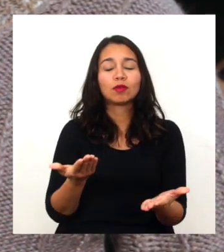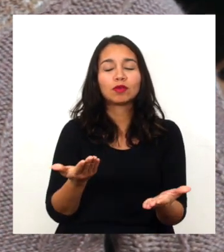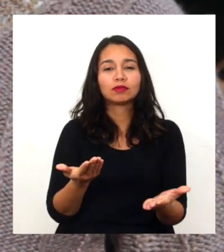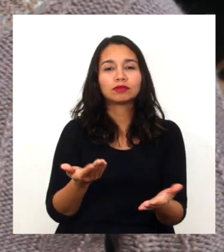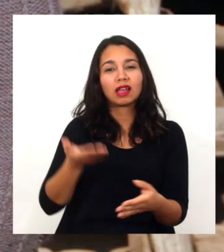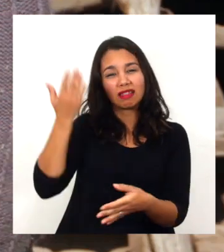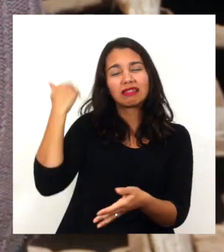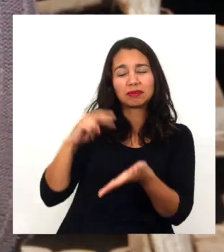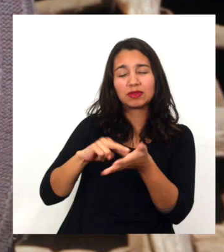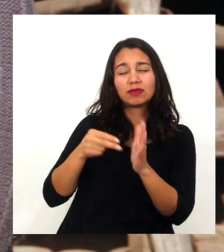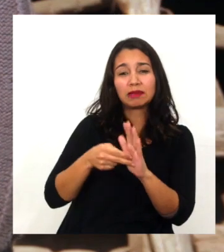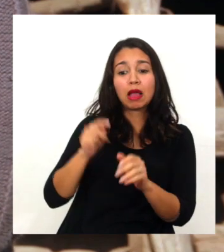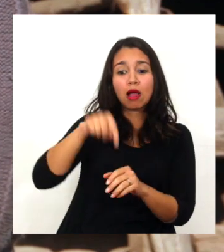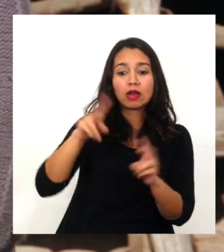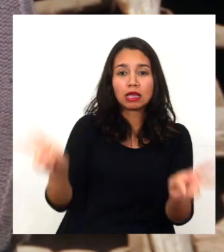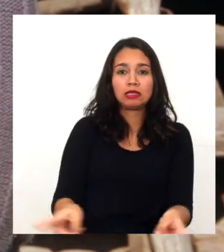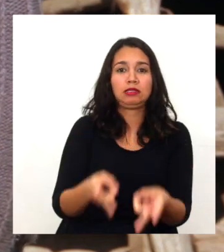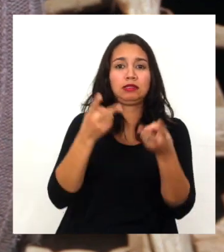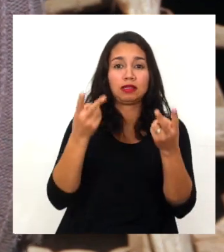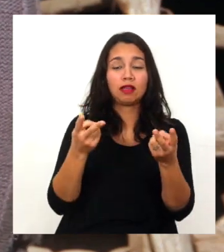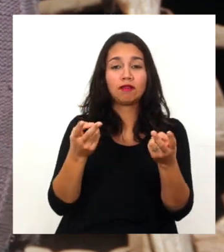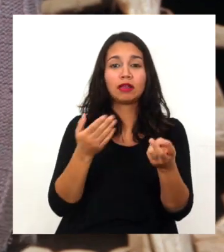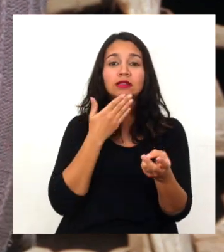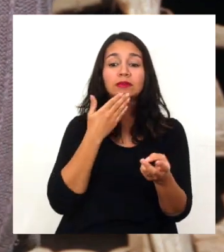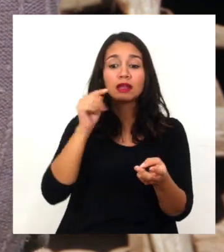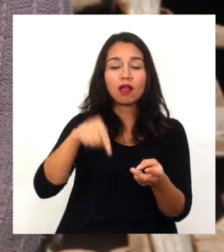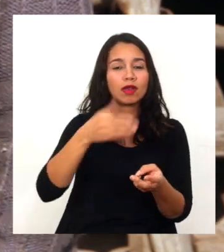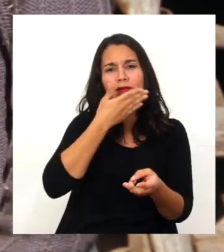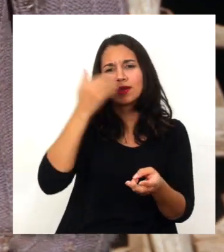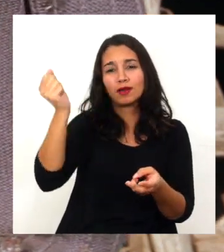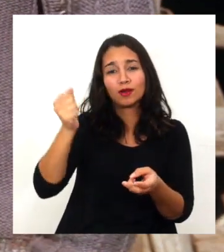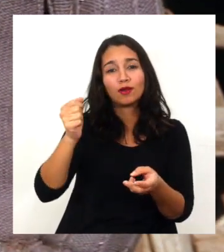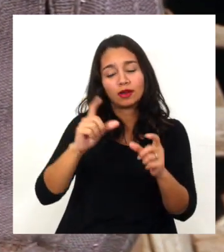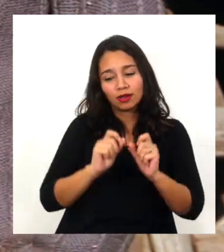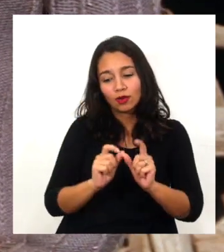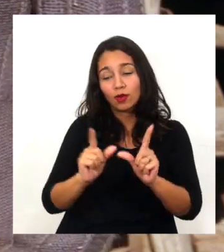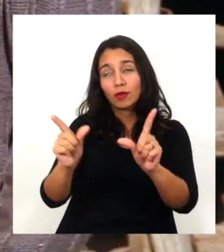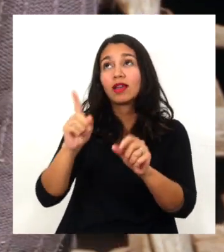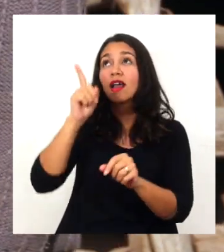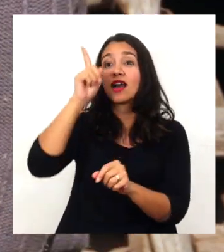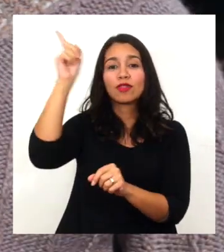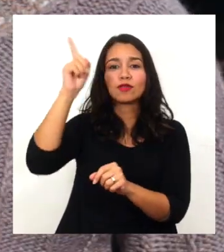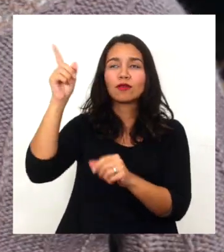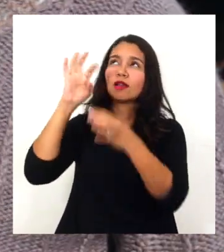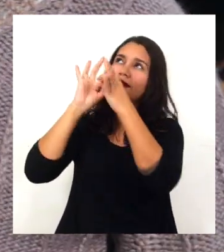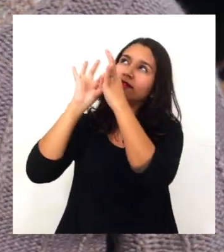salvó y ahora está recuperándose bien. Gracias a Dios que